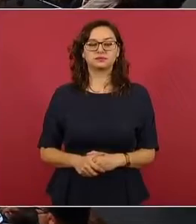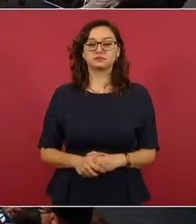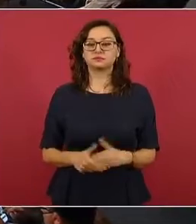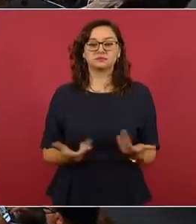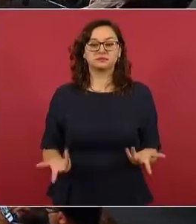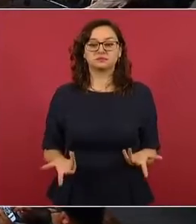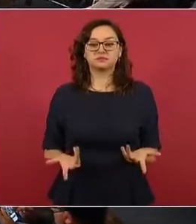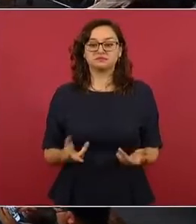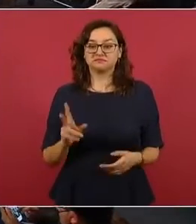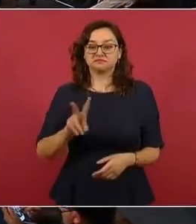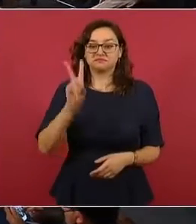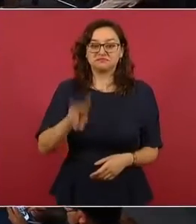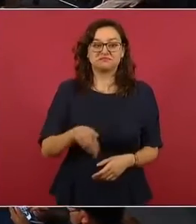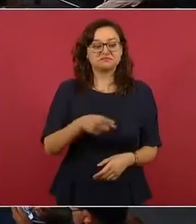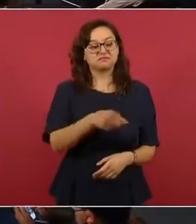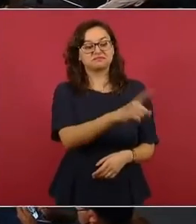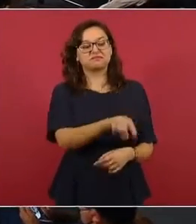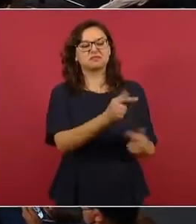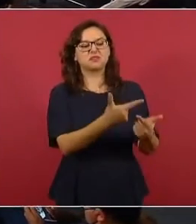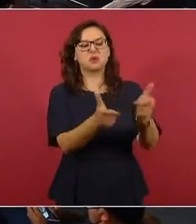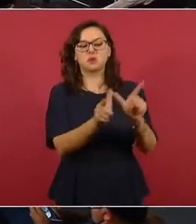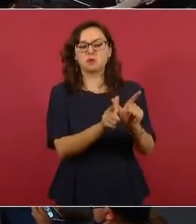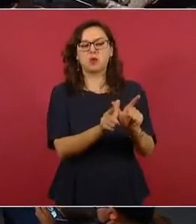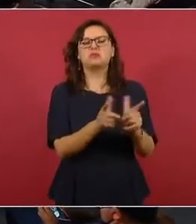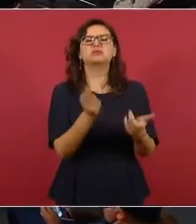Uno de los mejores libros, repito,